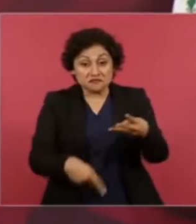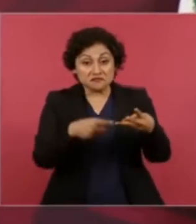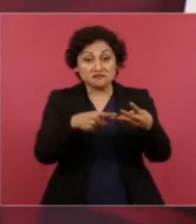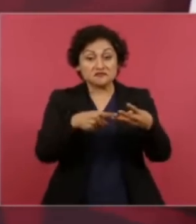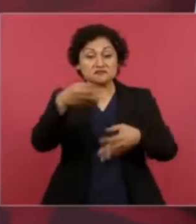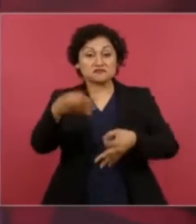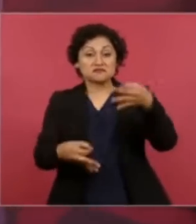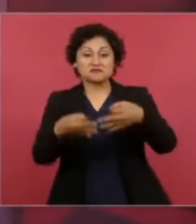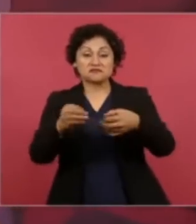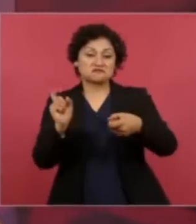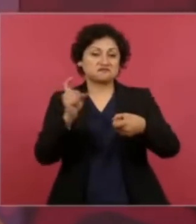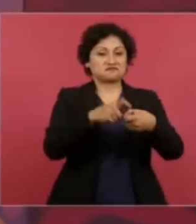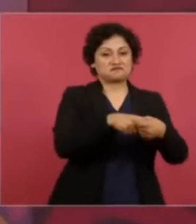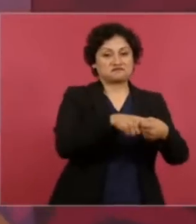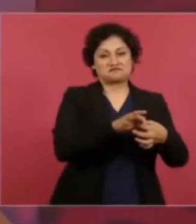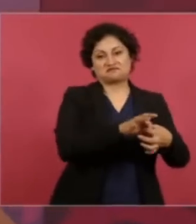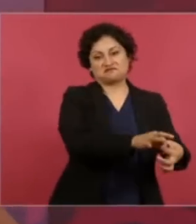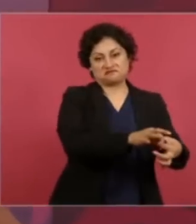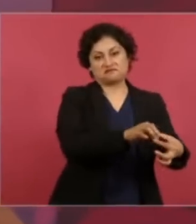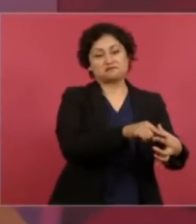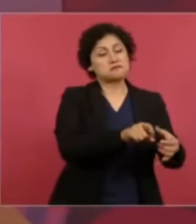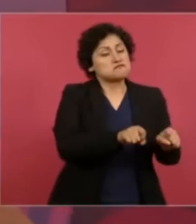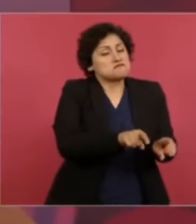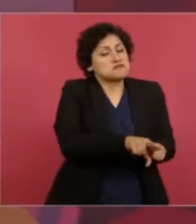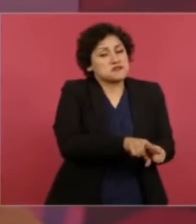Ese poder sigue estando controlado